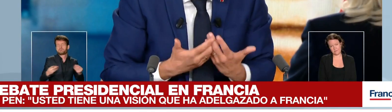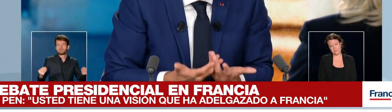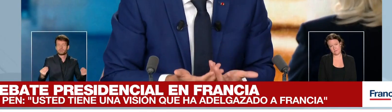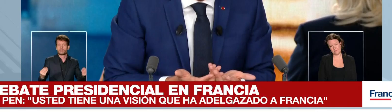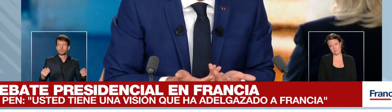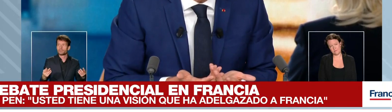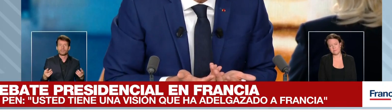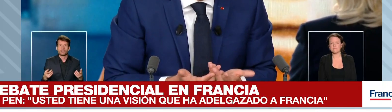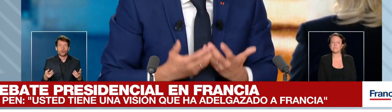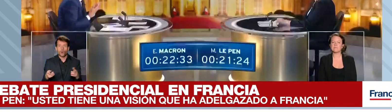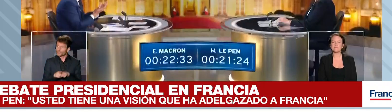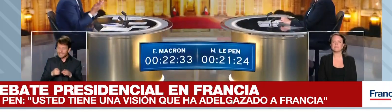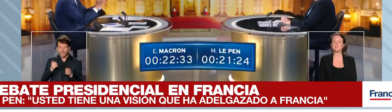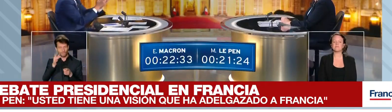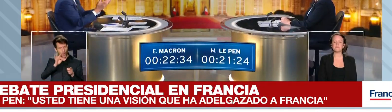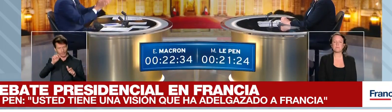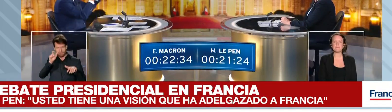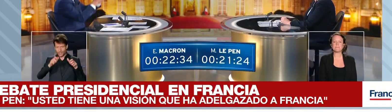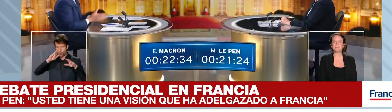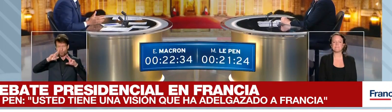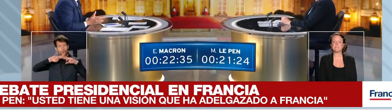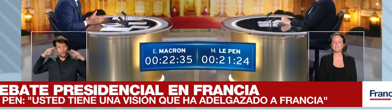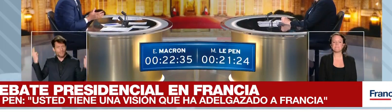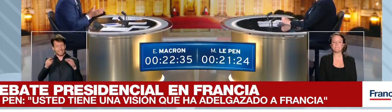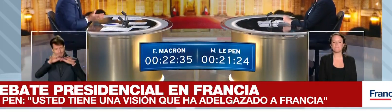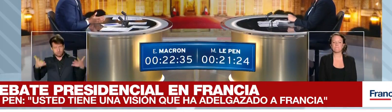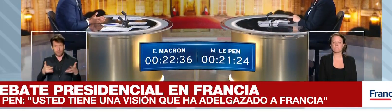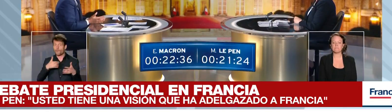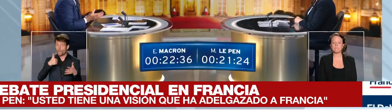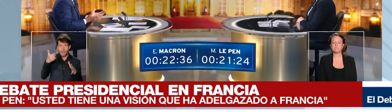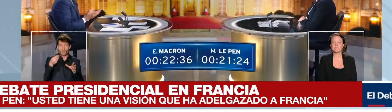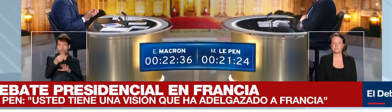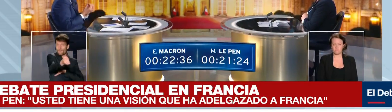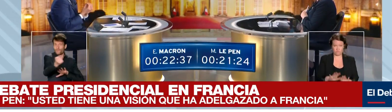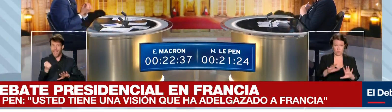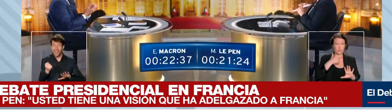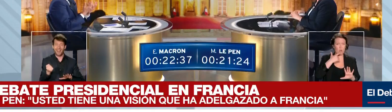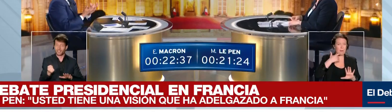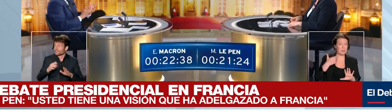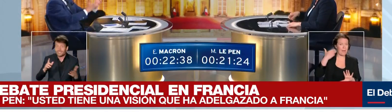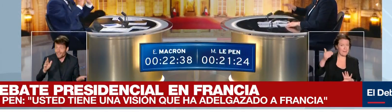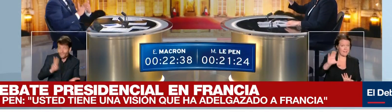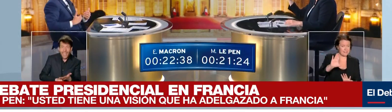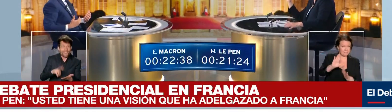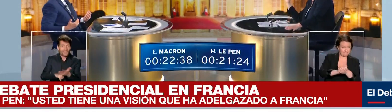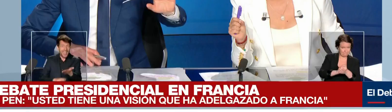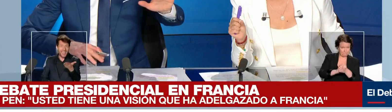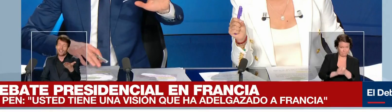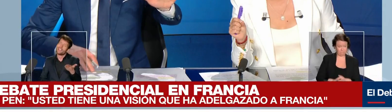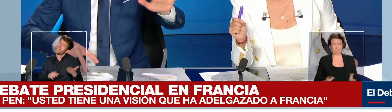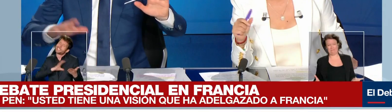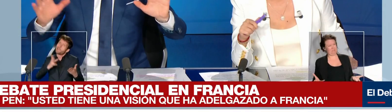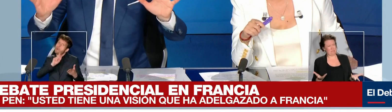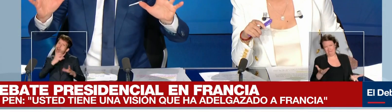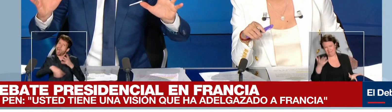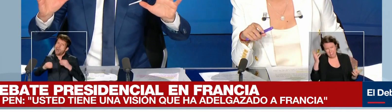proyecto que va en contra del universalismo francés. Es el proyecto del Frente Nacional desde su historia. De esto no es una realidad, entonces no